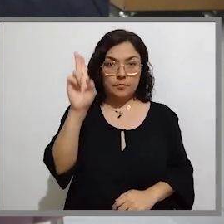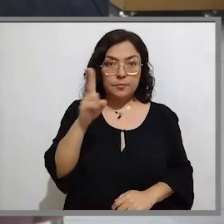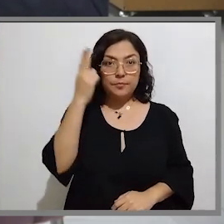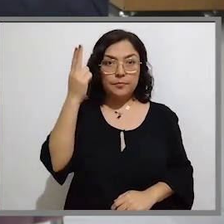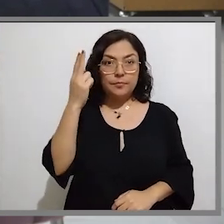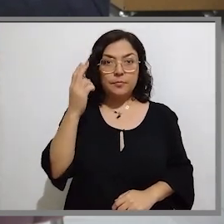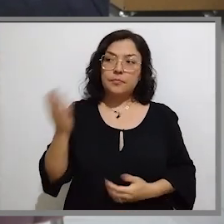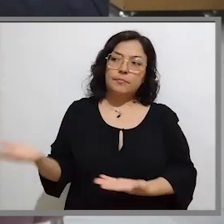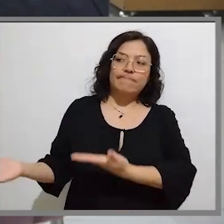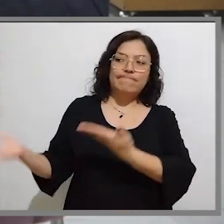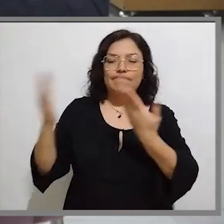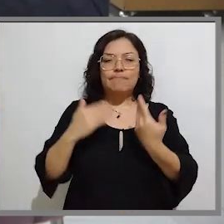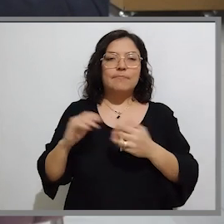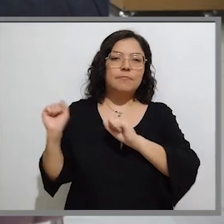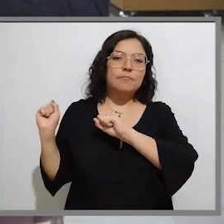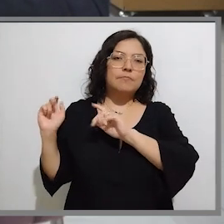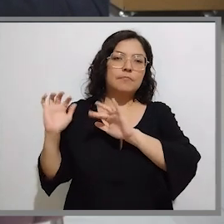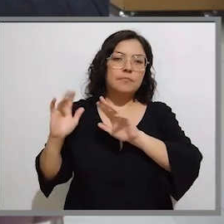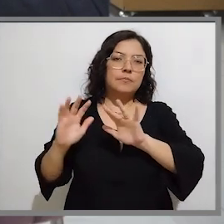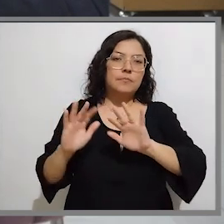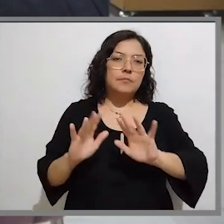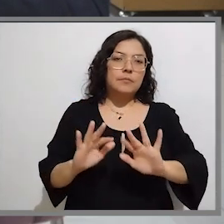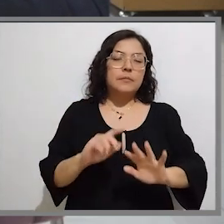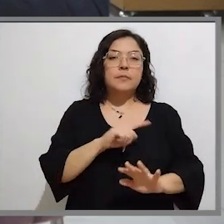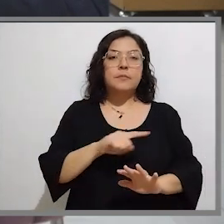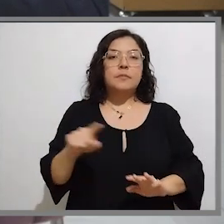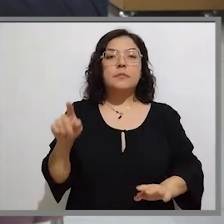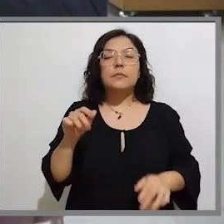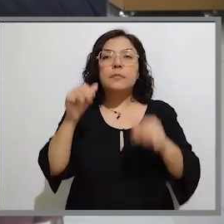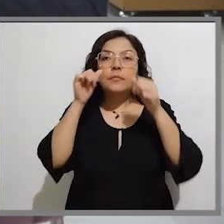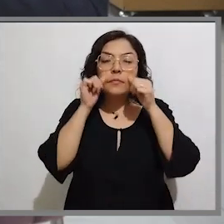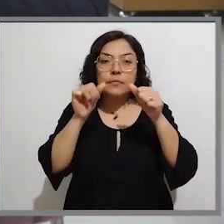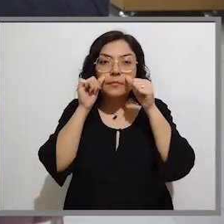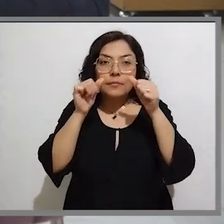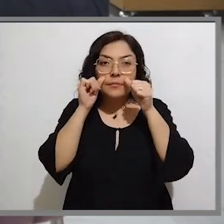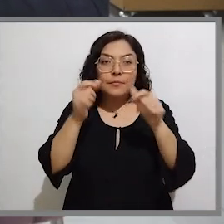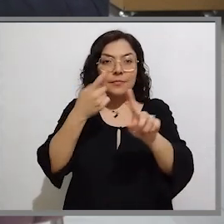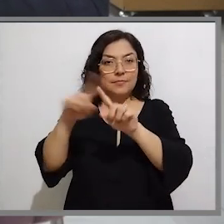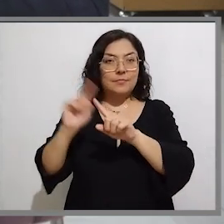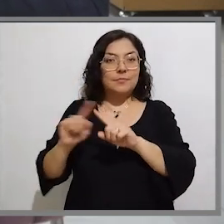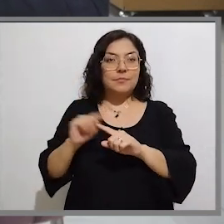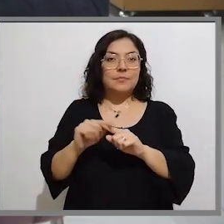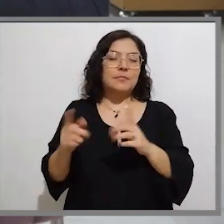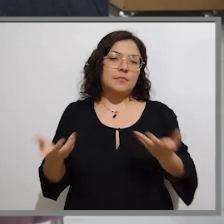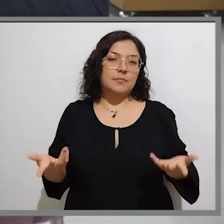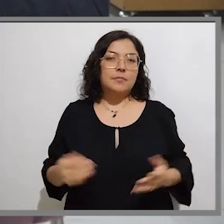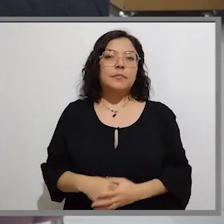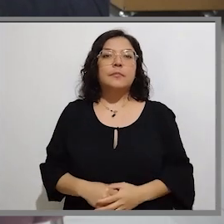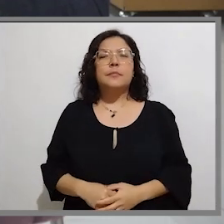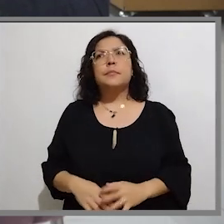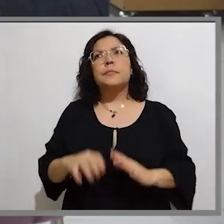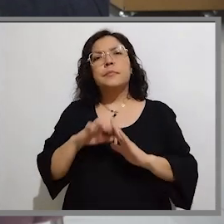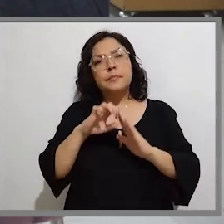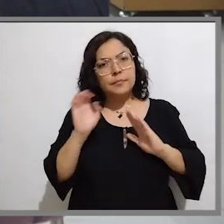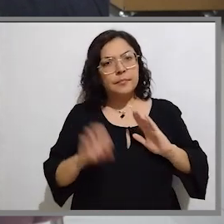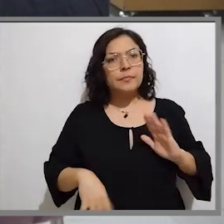universitarios, de instituciones educativas que participaron escuchando las diversas presentaciones de los libros, donde tuvimos